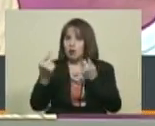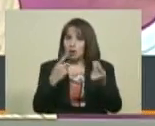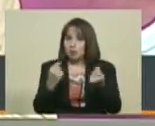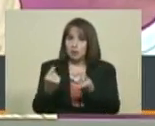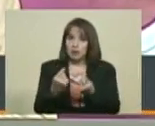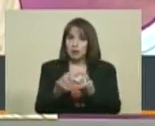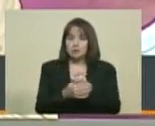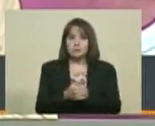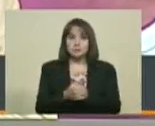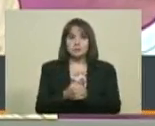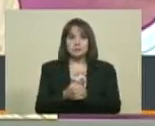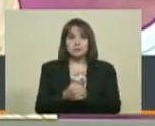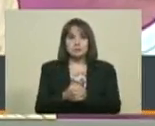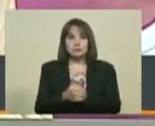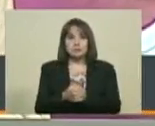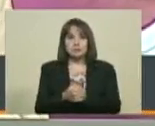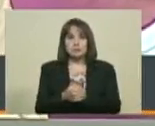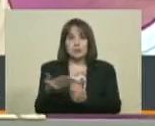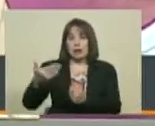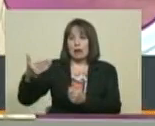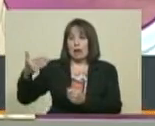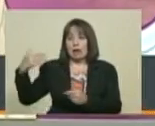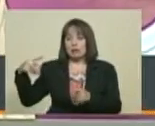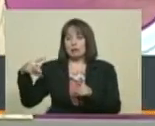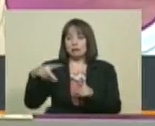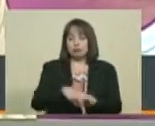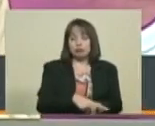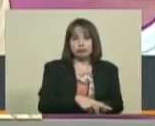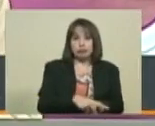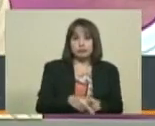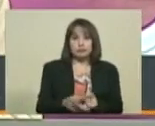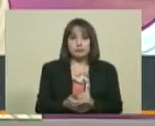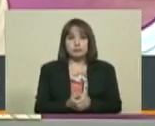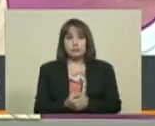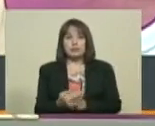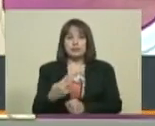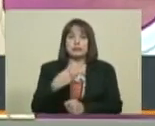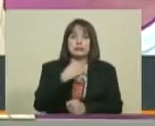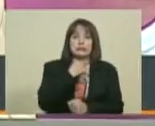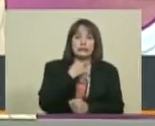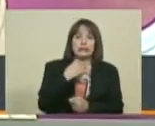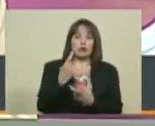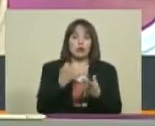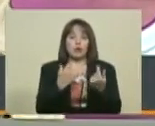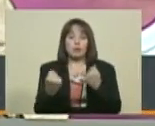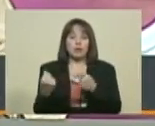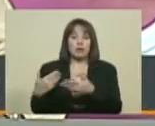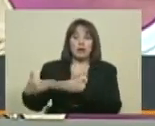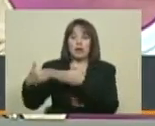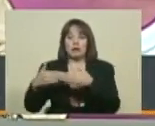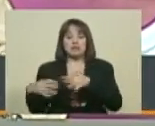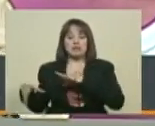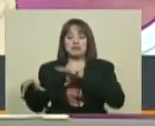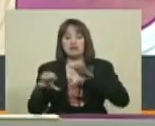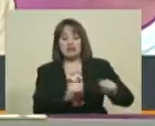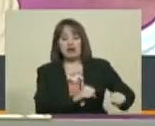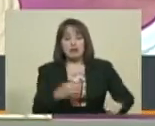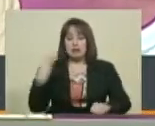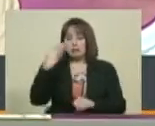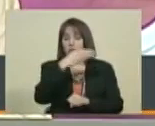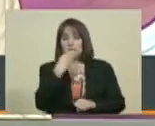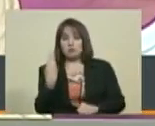región sometida a los avatares de la crisis económica, del capitalismo y de los modelos